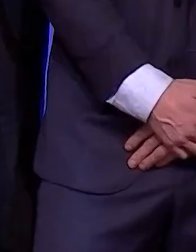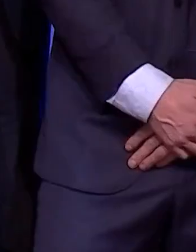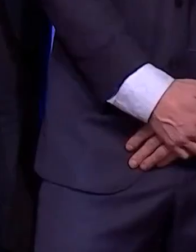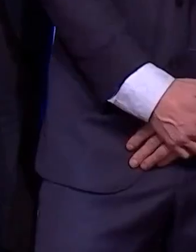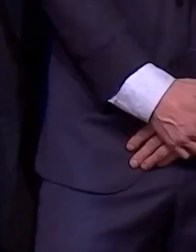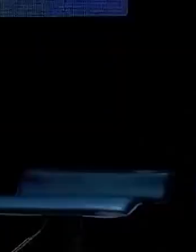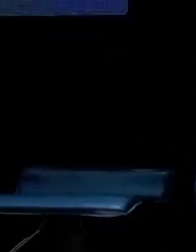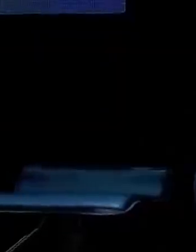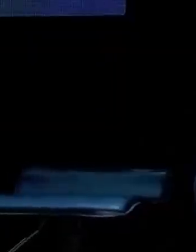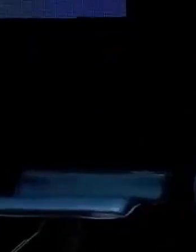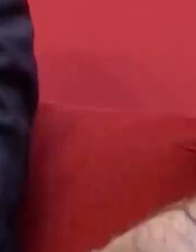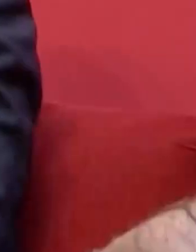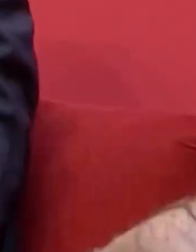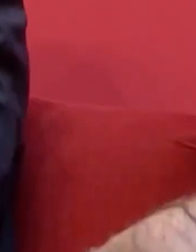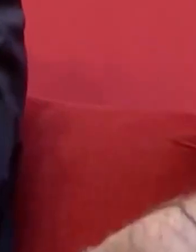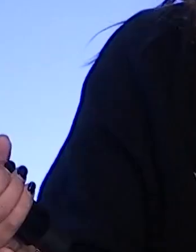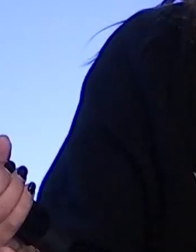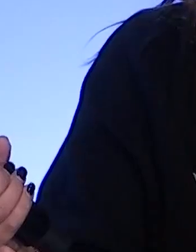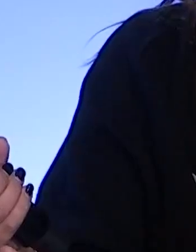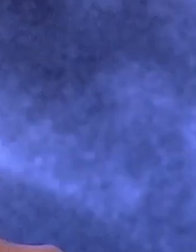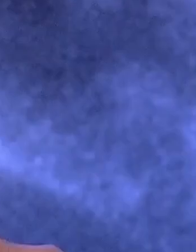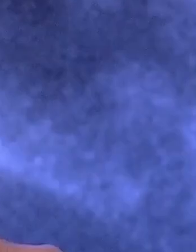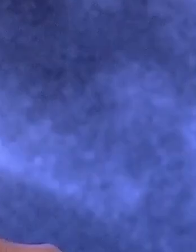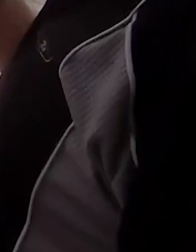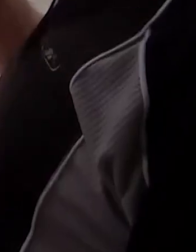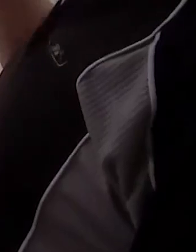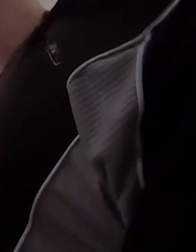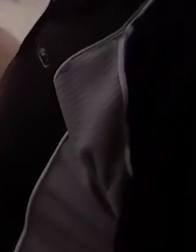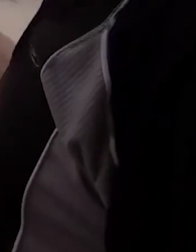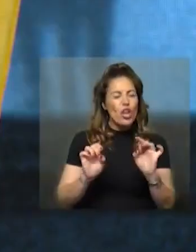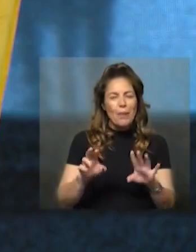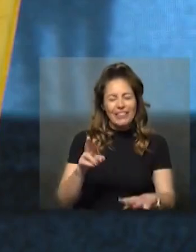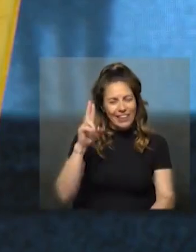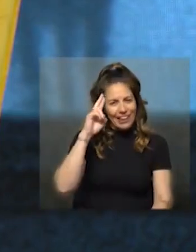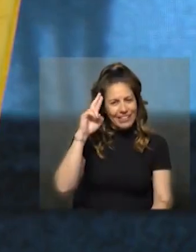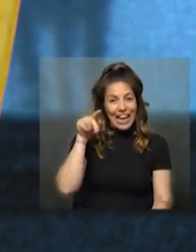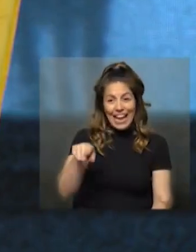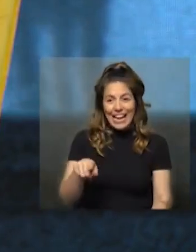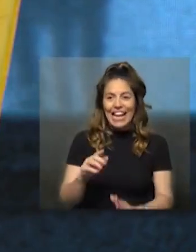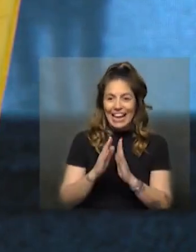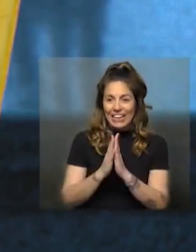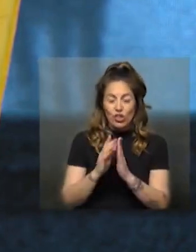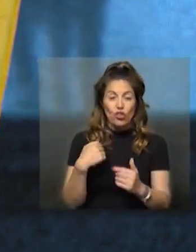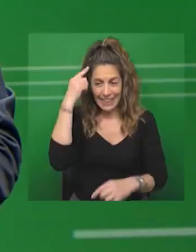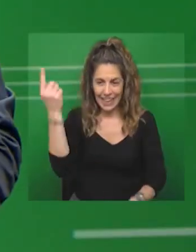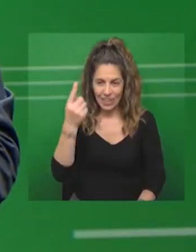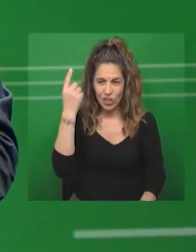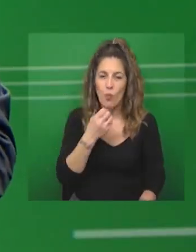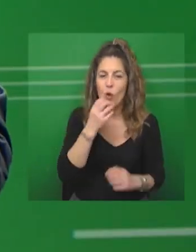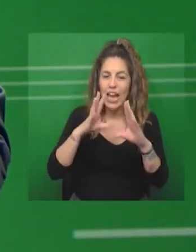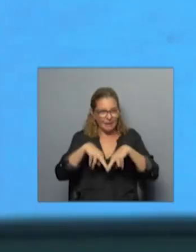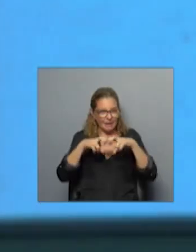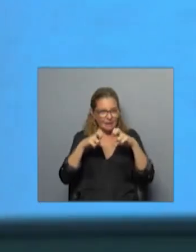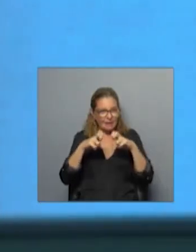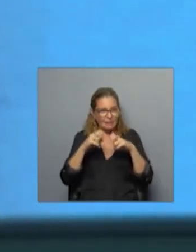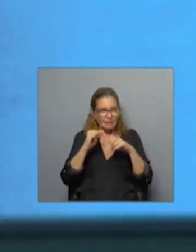que determinarán los candidatos a la presidencia de la República de cada partido. Con el análisis de Natalia Ubal, Álvaro